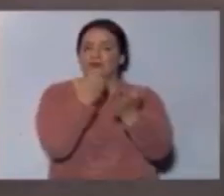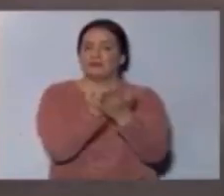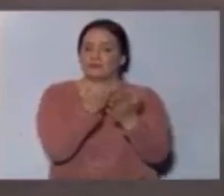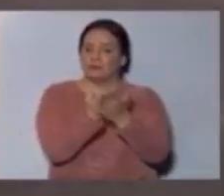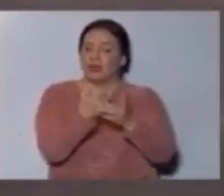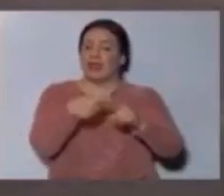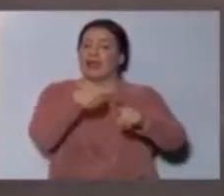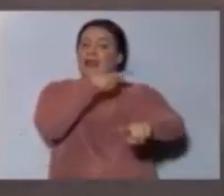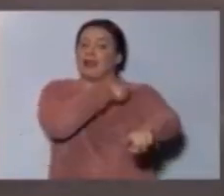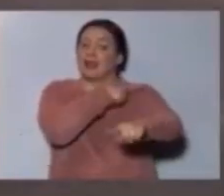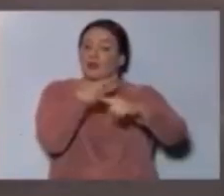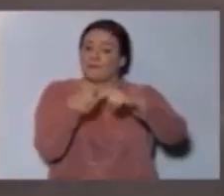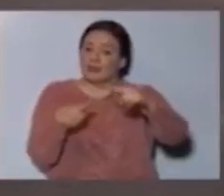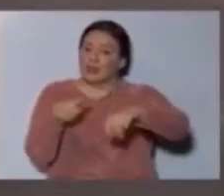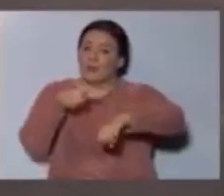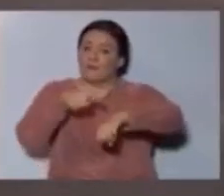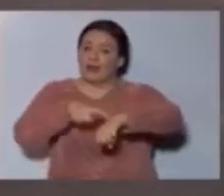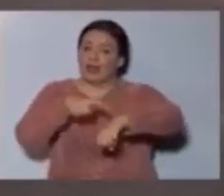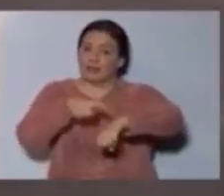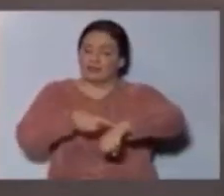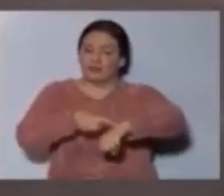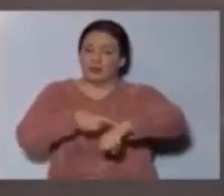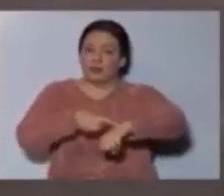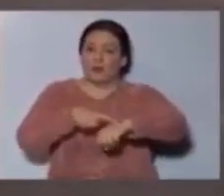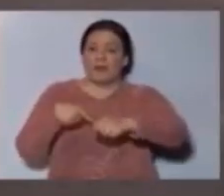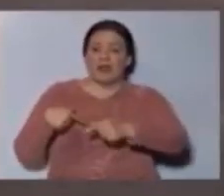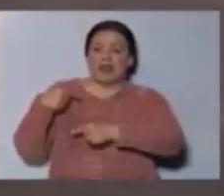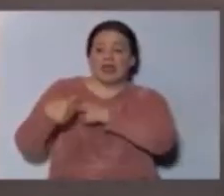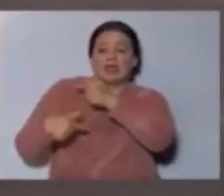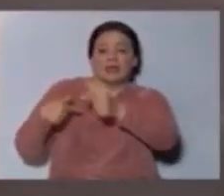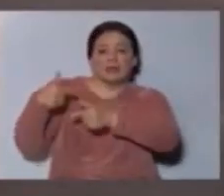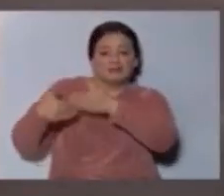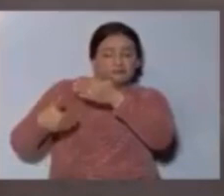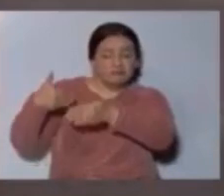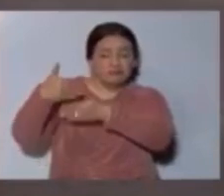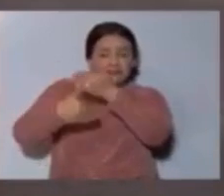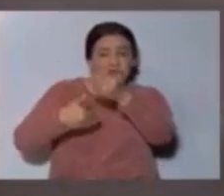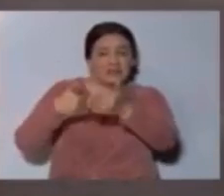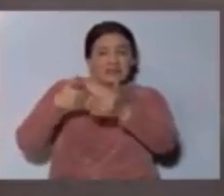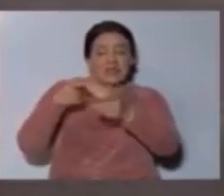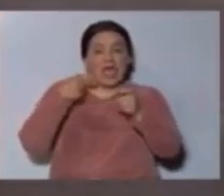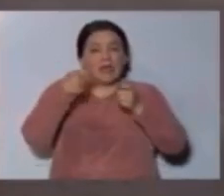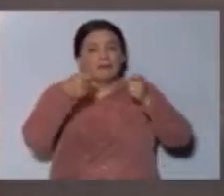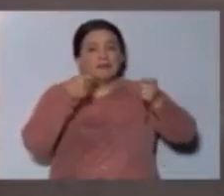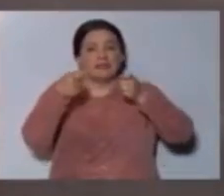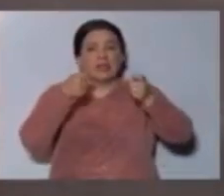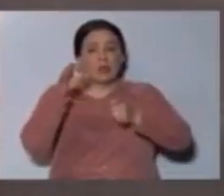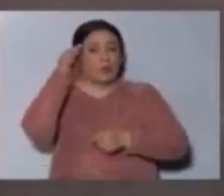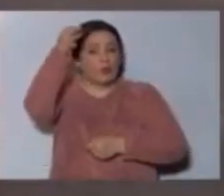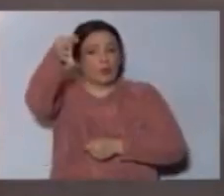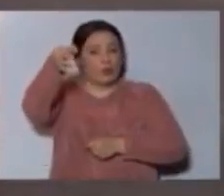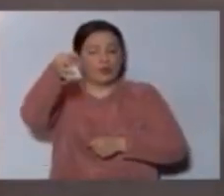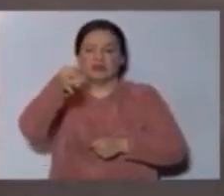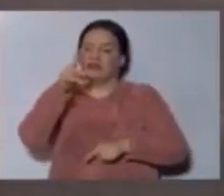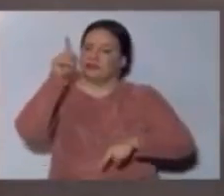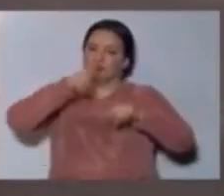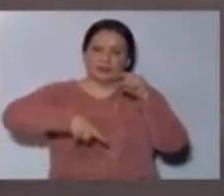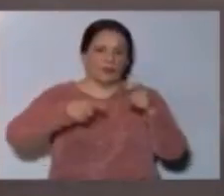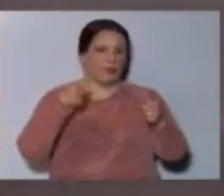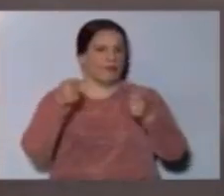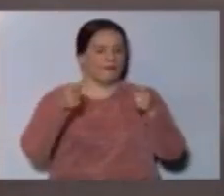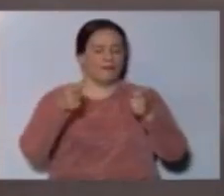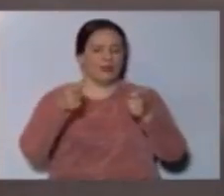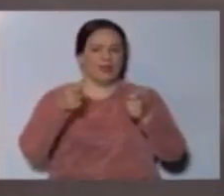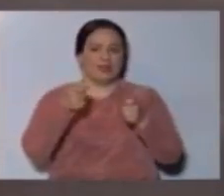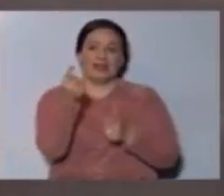plazo. La herencia para las siguientes generaciones y administraciones será inmanejable. Las tarifas